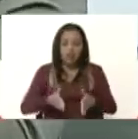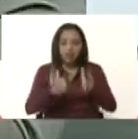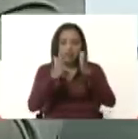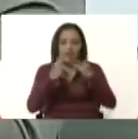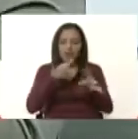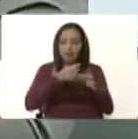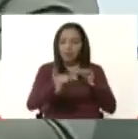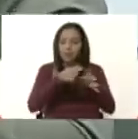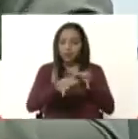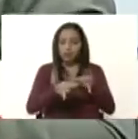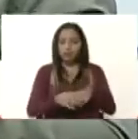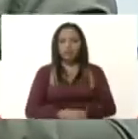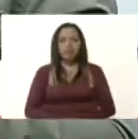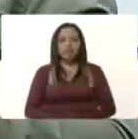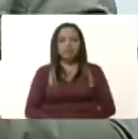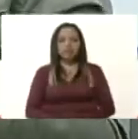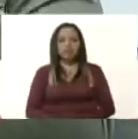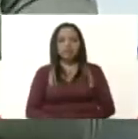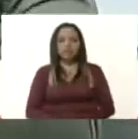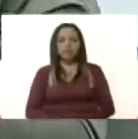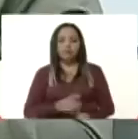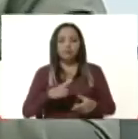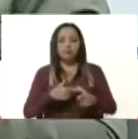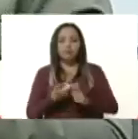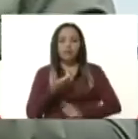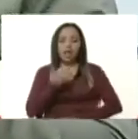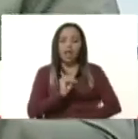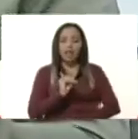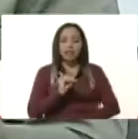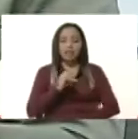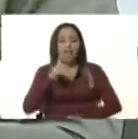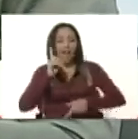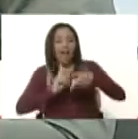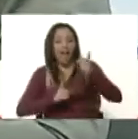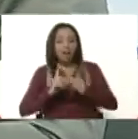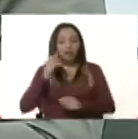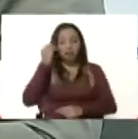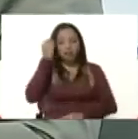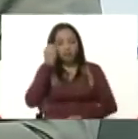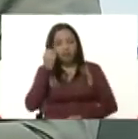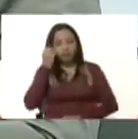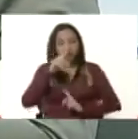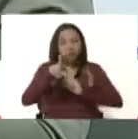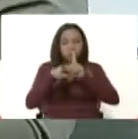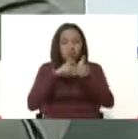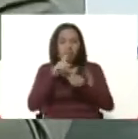el Petro. Así que el que tenga una duda, el que tenga